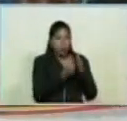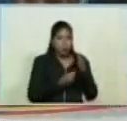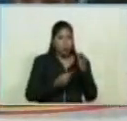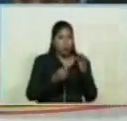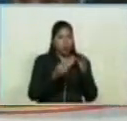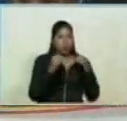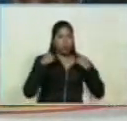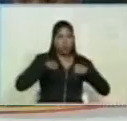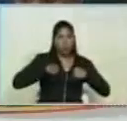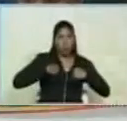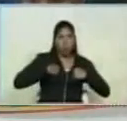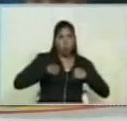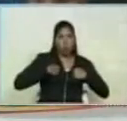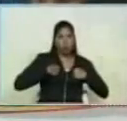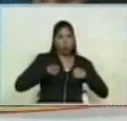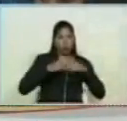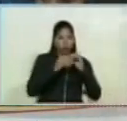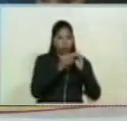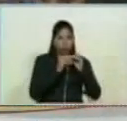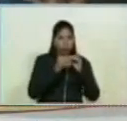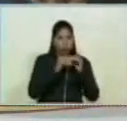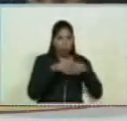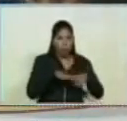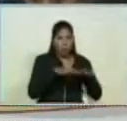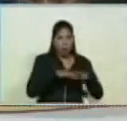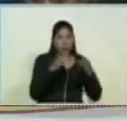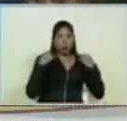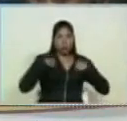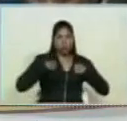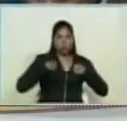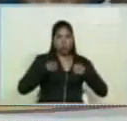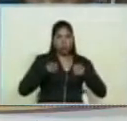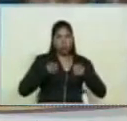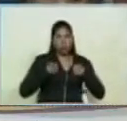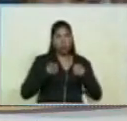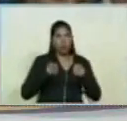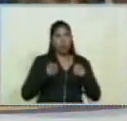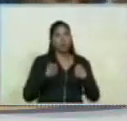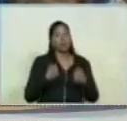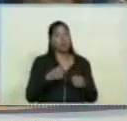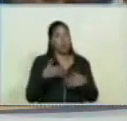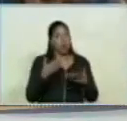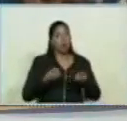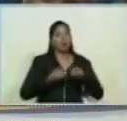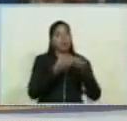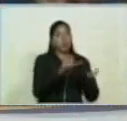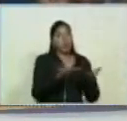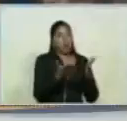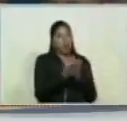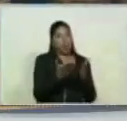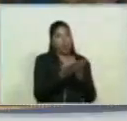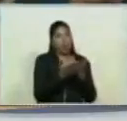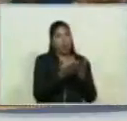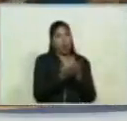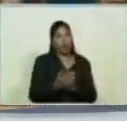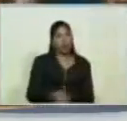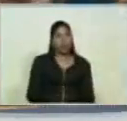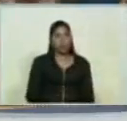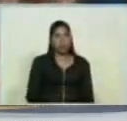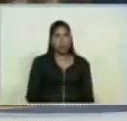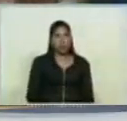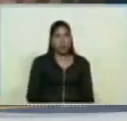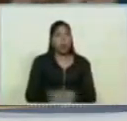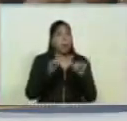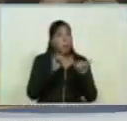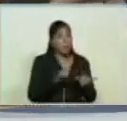Veguita van a permitirle llegar a las escuelas. Van a llegar a sus escuelas con los morrales producidos por las